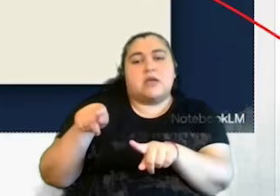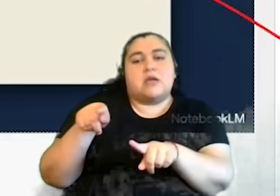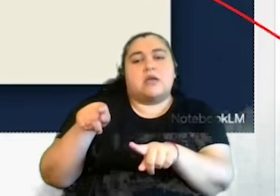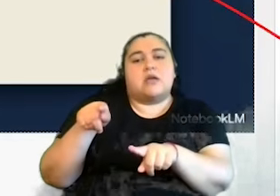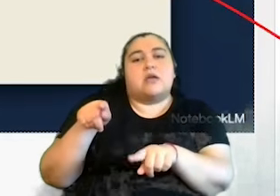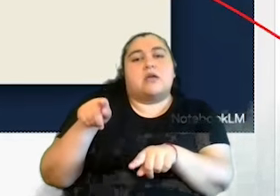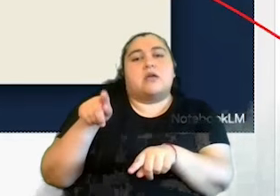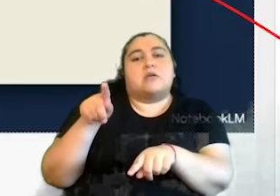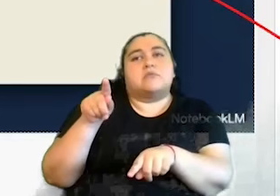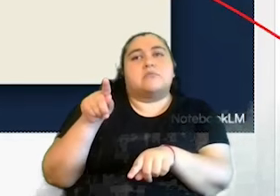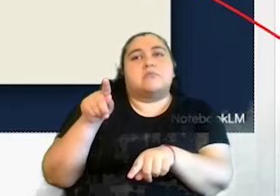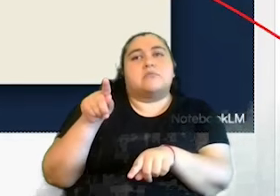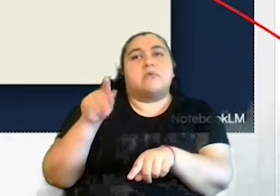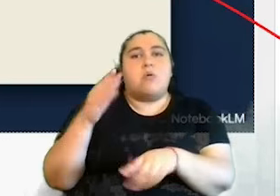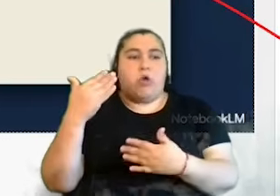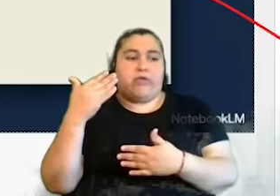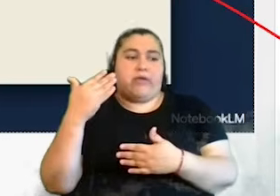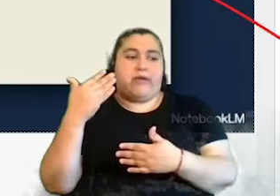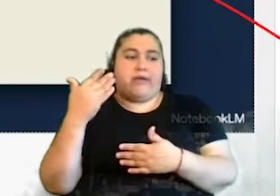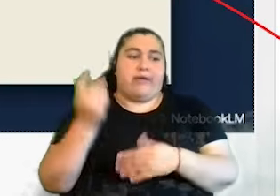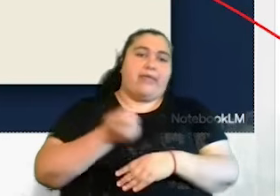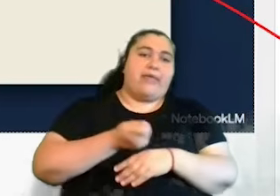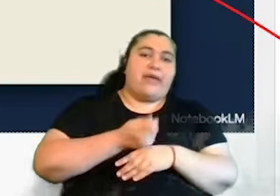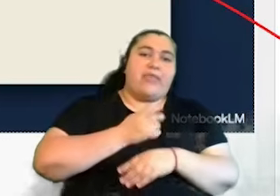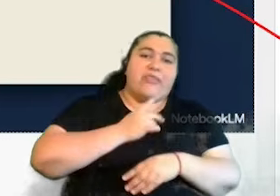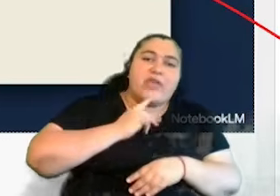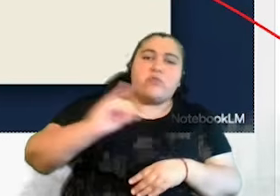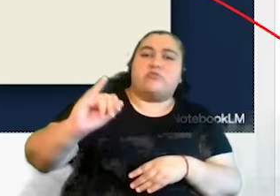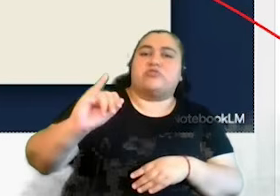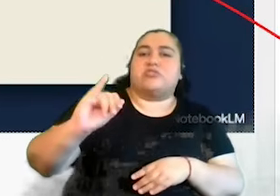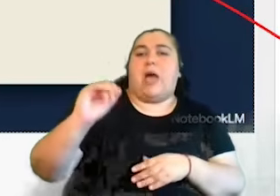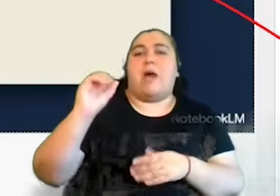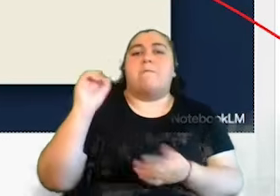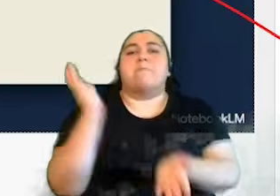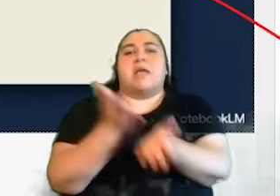va a omitir hacer la denuncia penal, pero